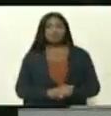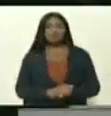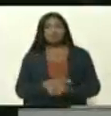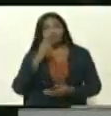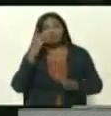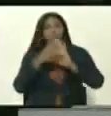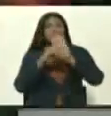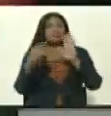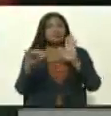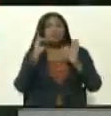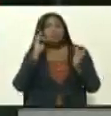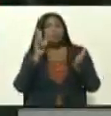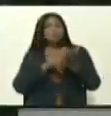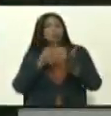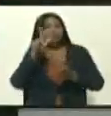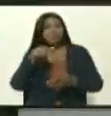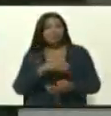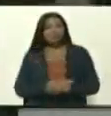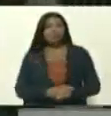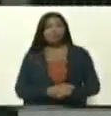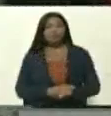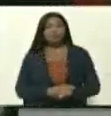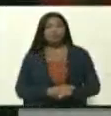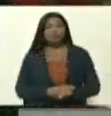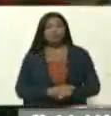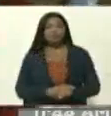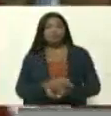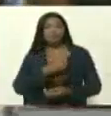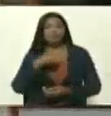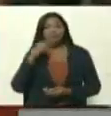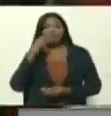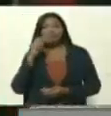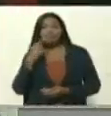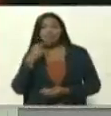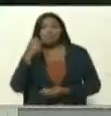derecho probatorio. Mientras que en el día de hoy